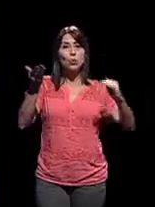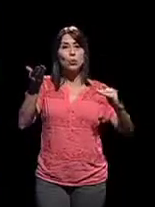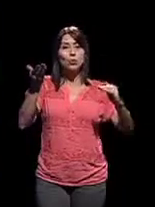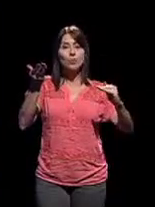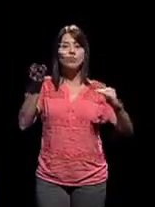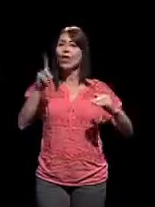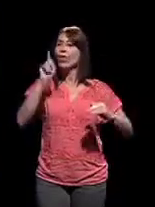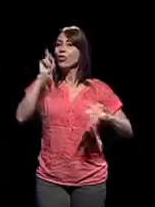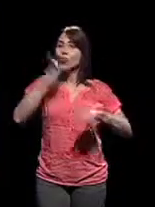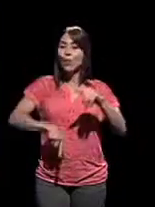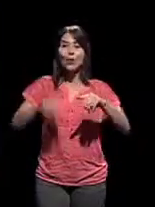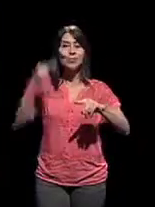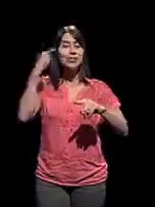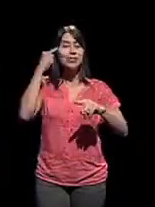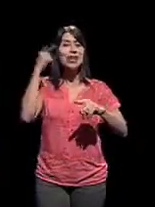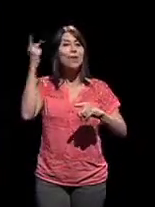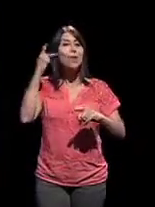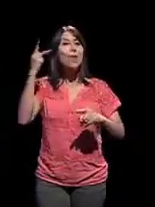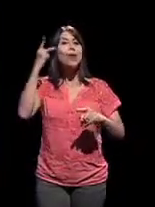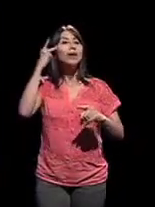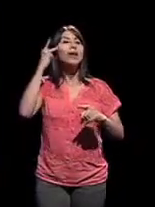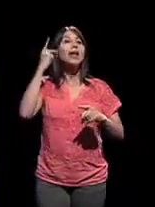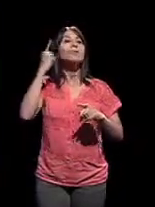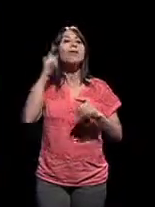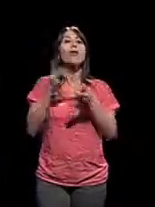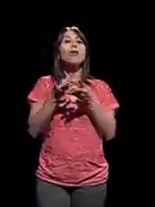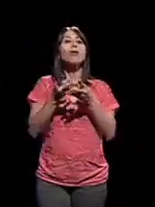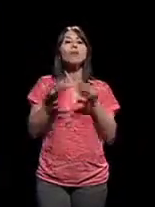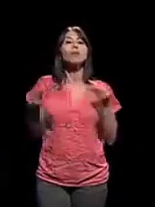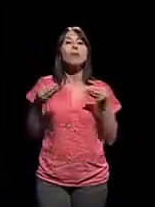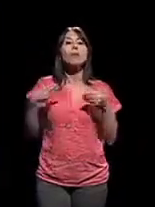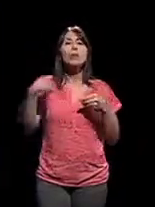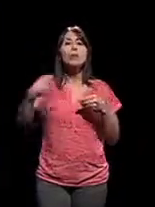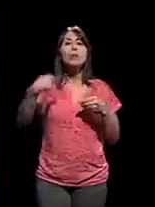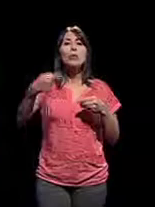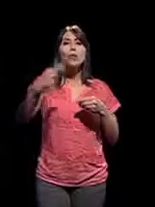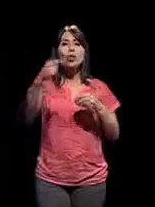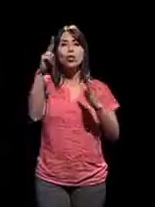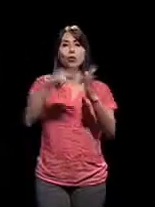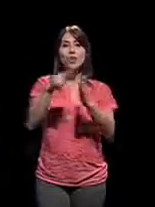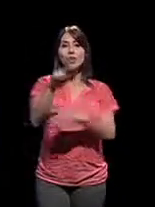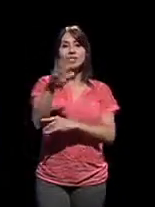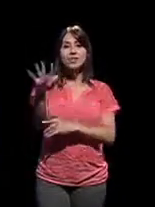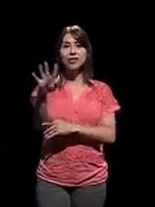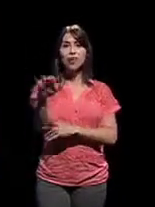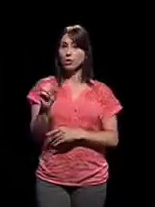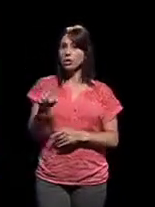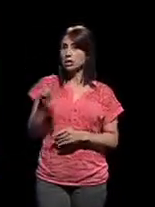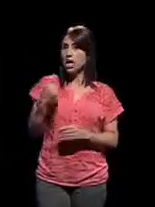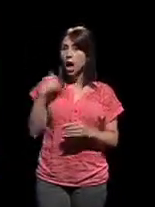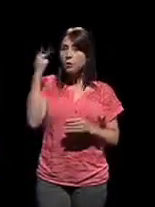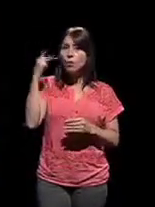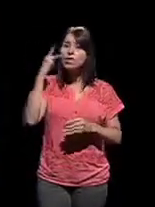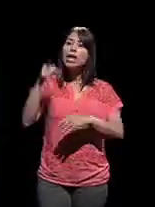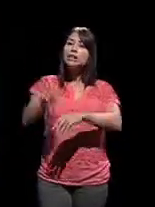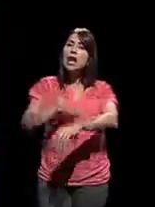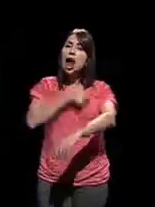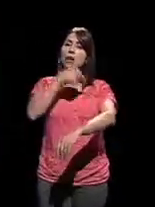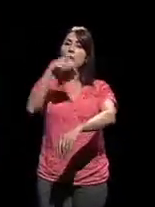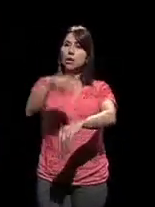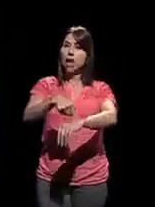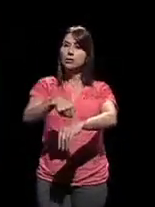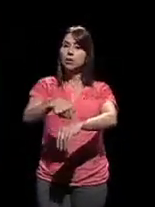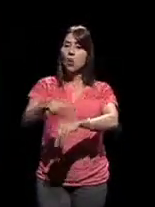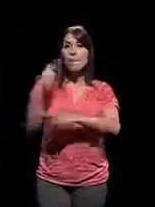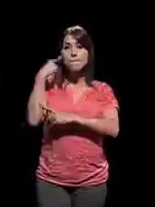podemos pensar en políticas que tengamos que empezar a resolver en el 2025, ¿verdad? Efectivamente, hay políticas a largo plazo que tienen que permitir que las